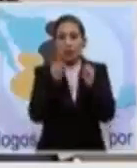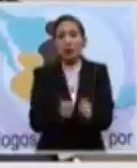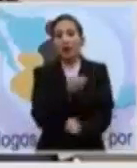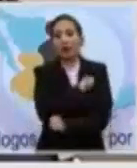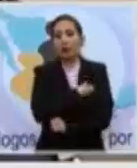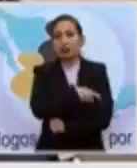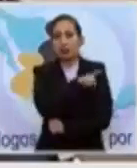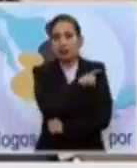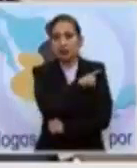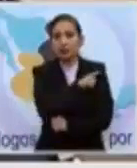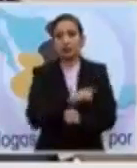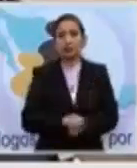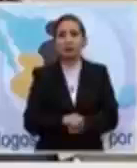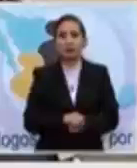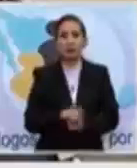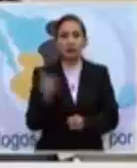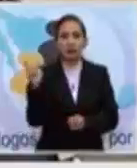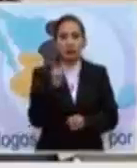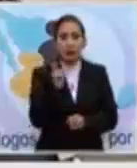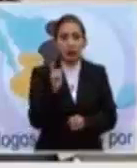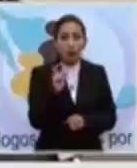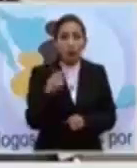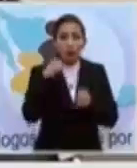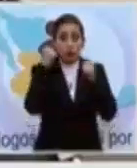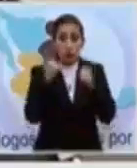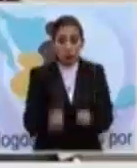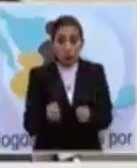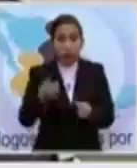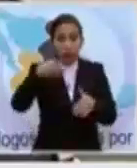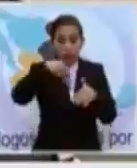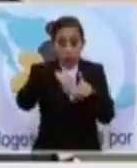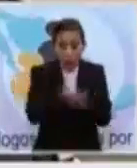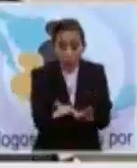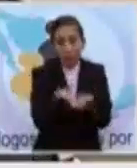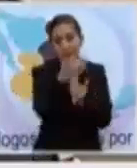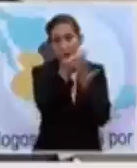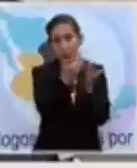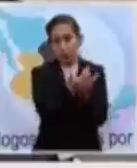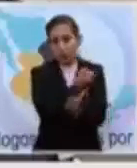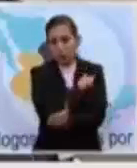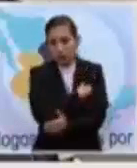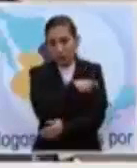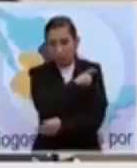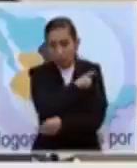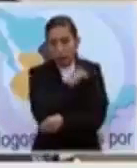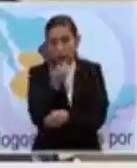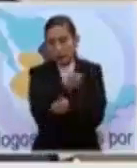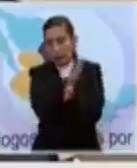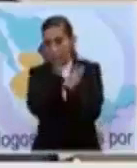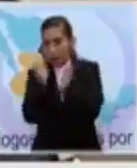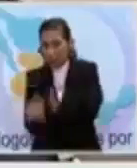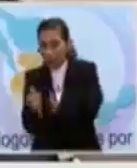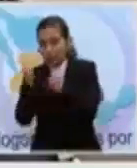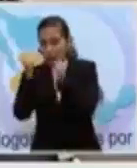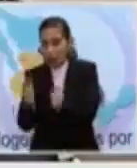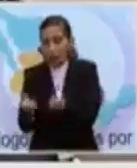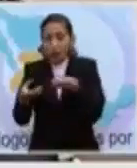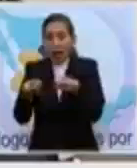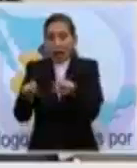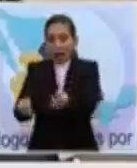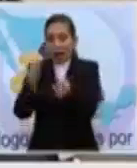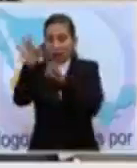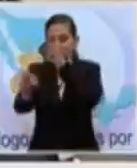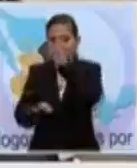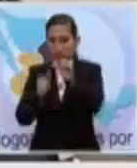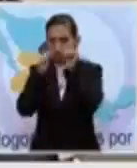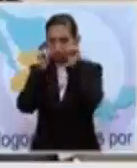Salud Universal, con el fin de garantizar el acceso a los servicios de salud y, por otro lado, garantizar la calidad de la